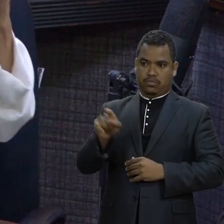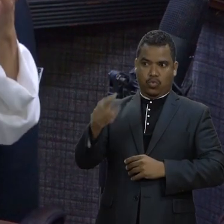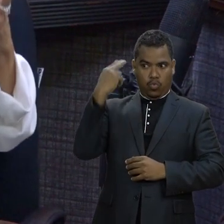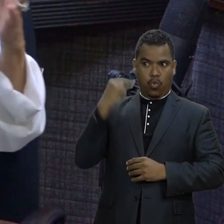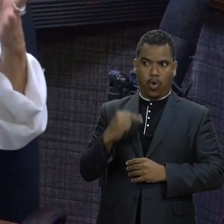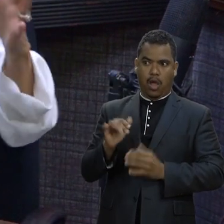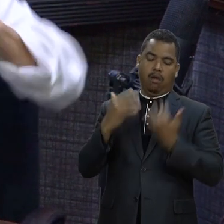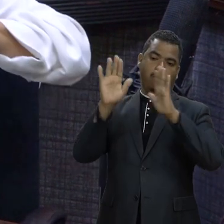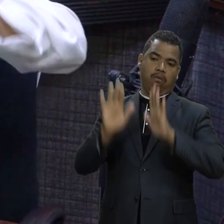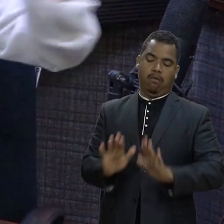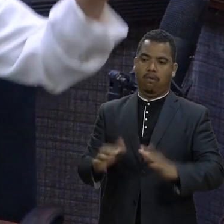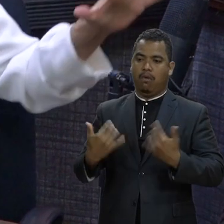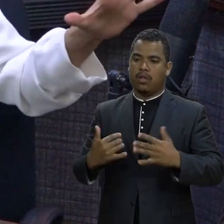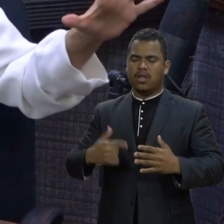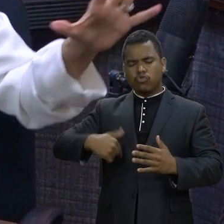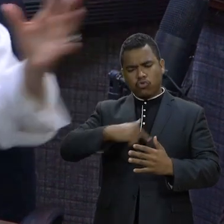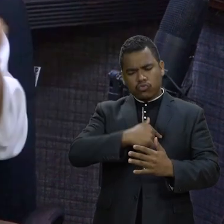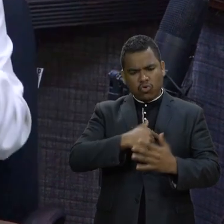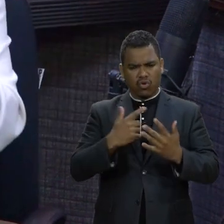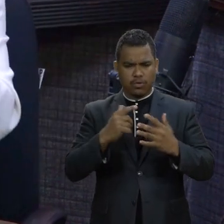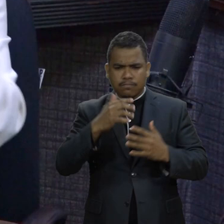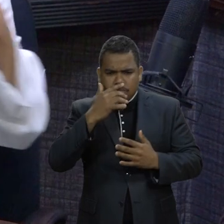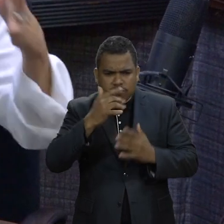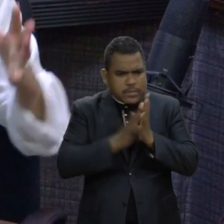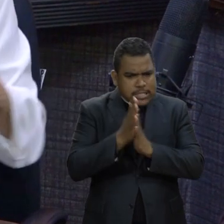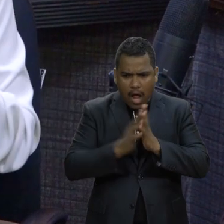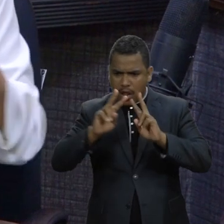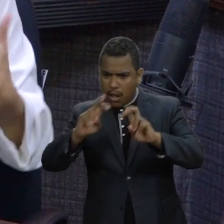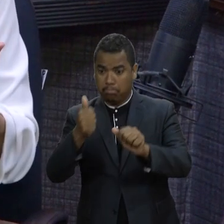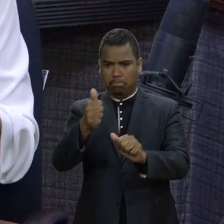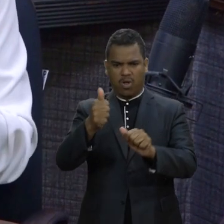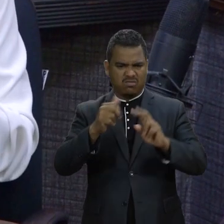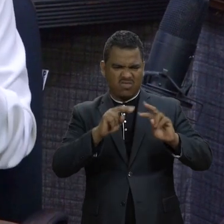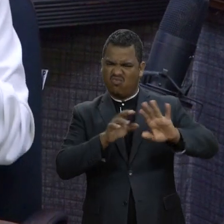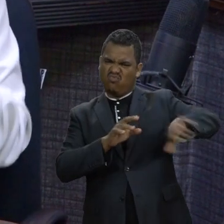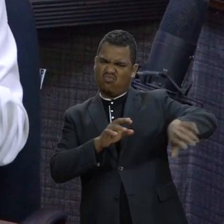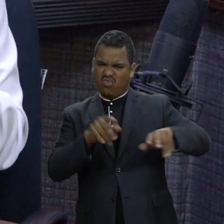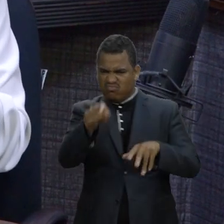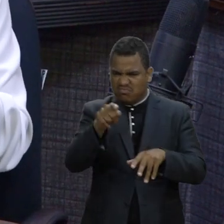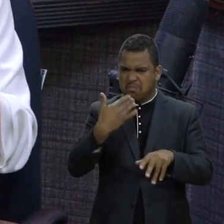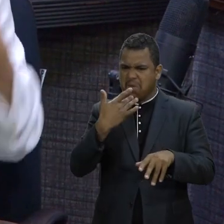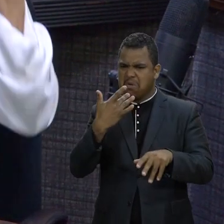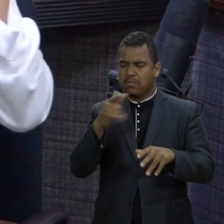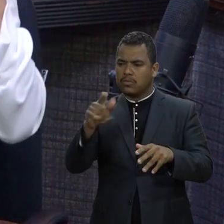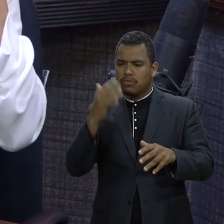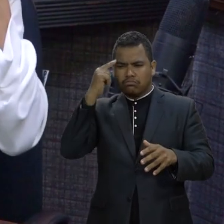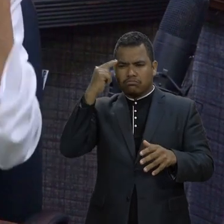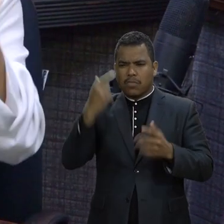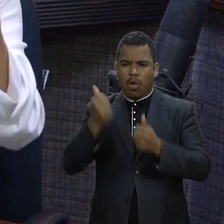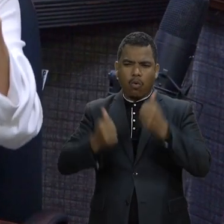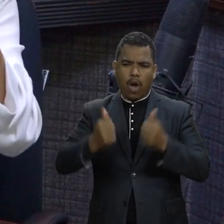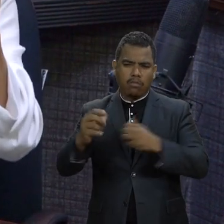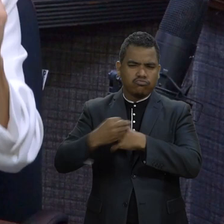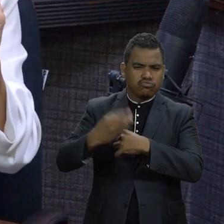Sí, se lo jugué. ¡Cepillo! Entonces, de repente, tú veías cepillo por todas partes. Cuando ya tú estás metido en el ambiente, ya tú comienzas a oír conversaciones